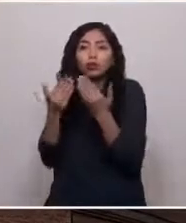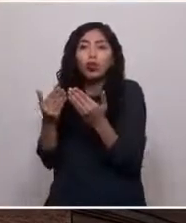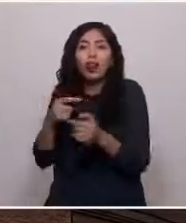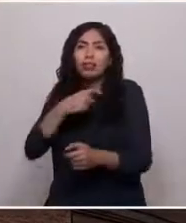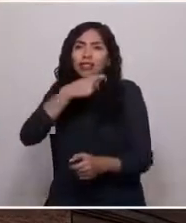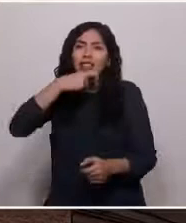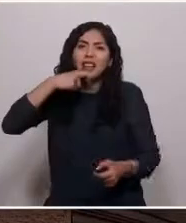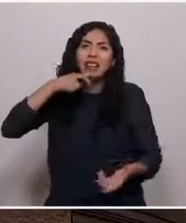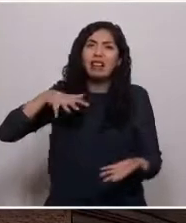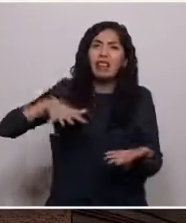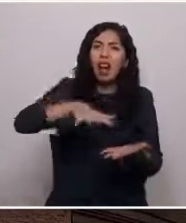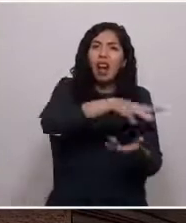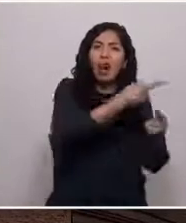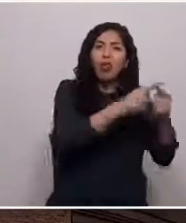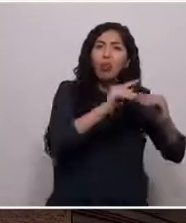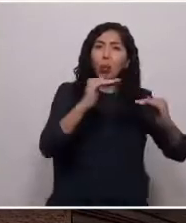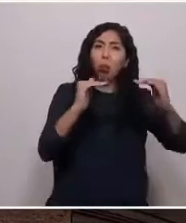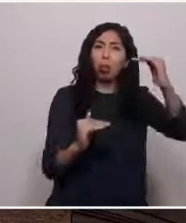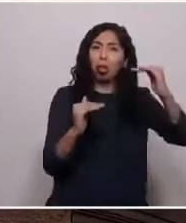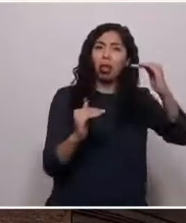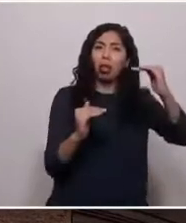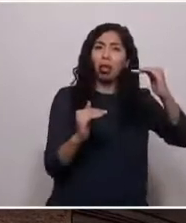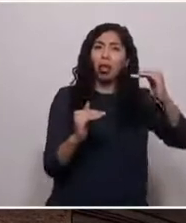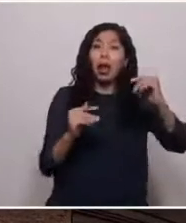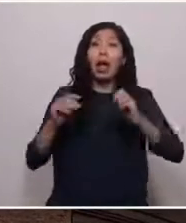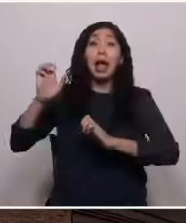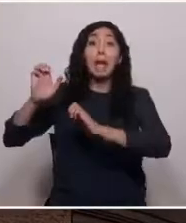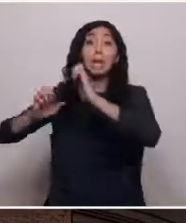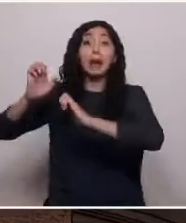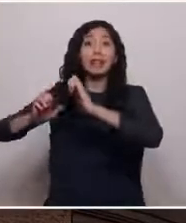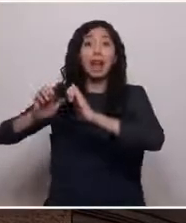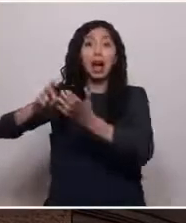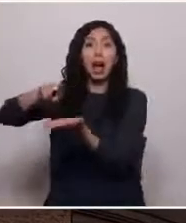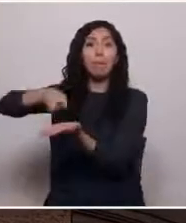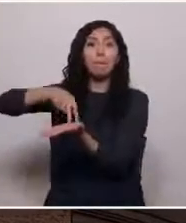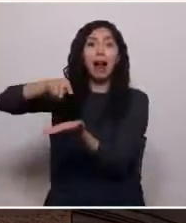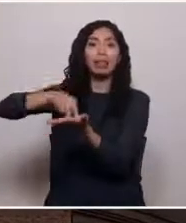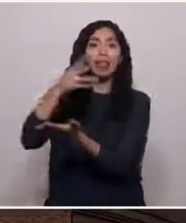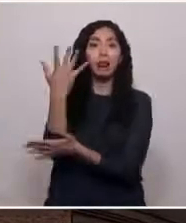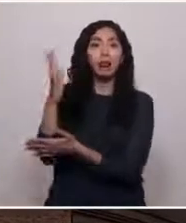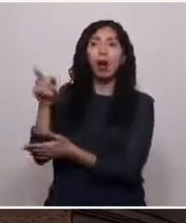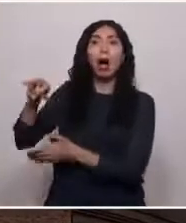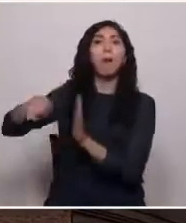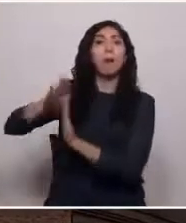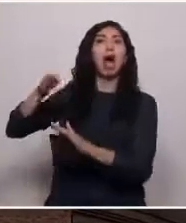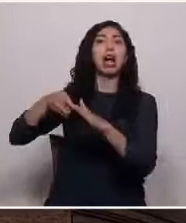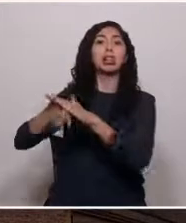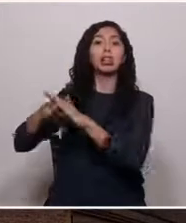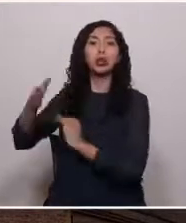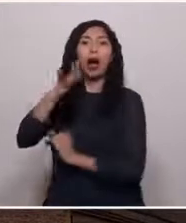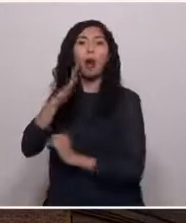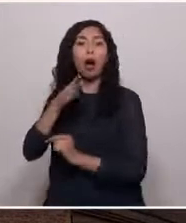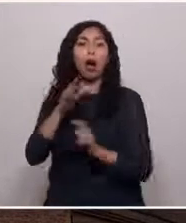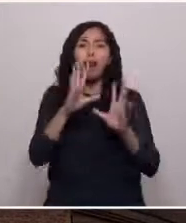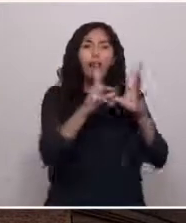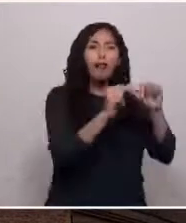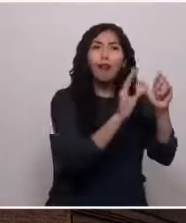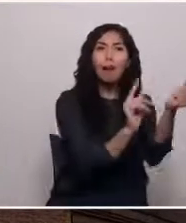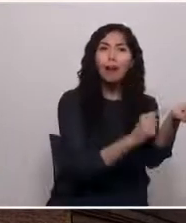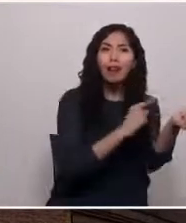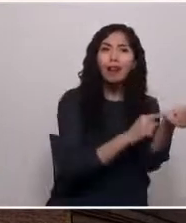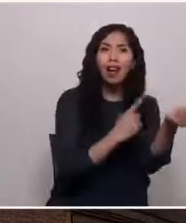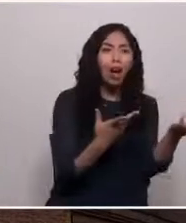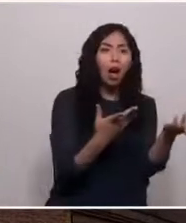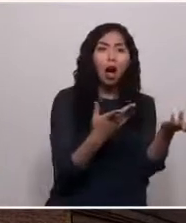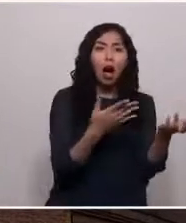asimétrica donde los partos del empresariado agrícola tienen mayor acceso al agua que miles de familias que no alcanzan a llenar una